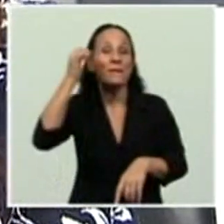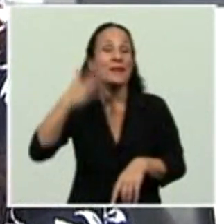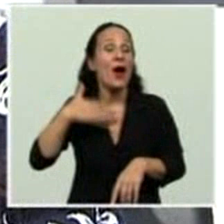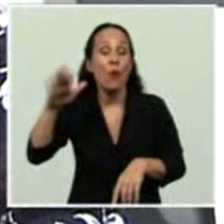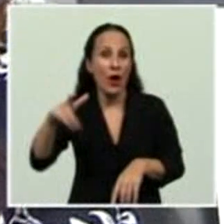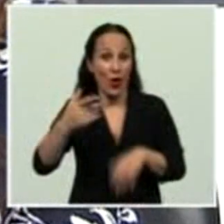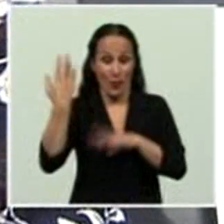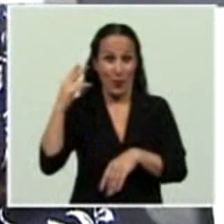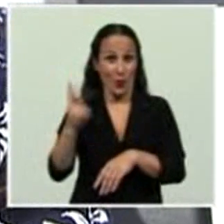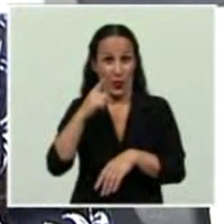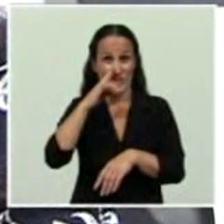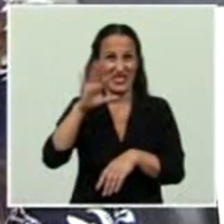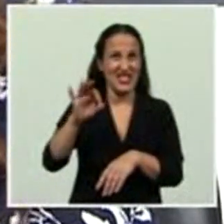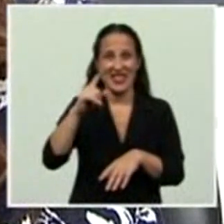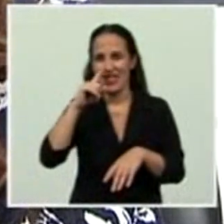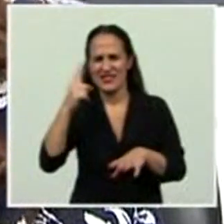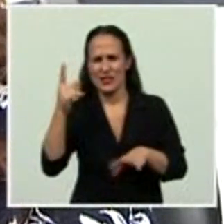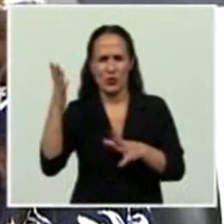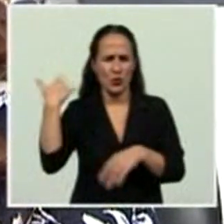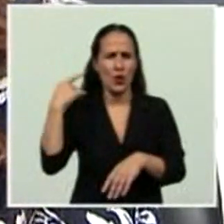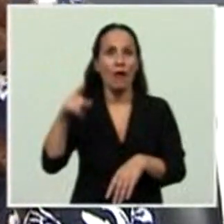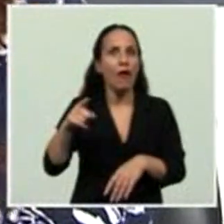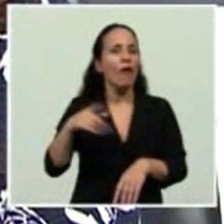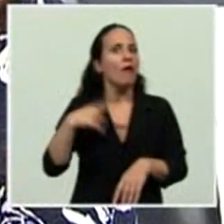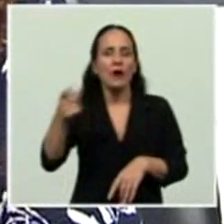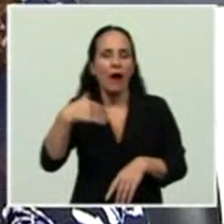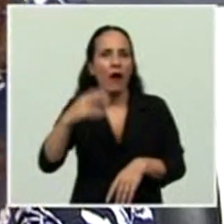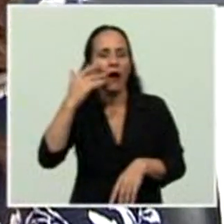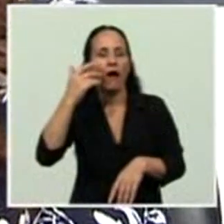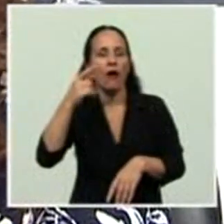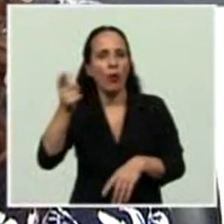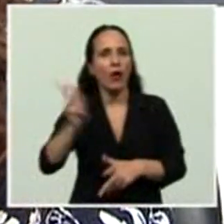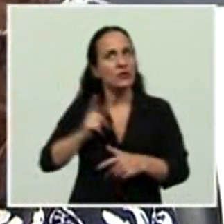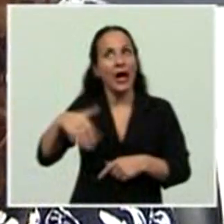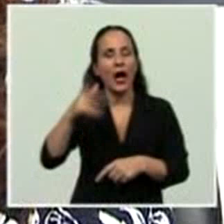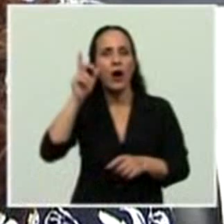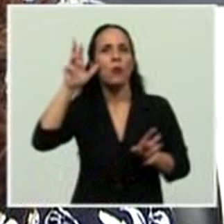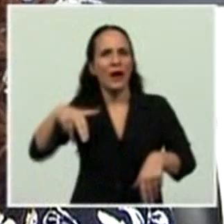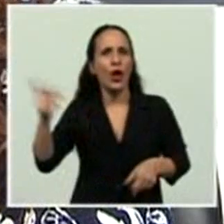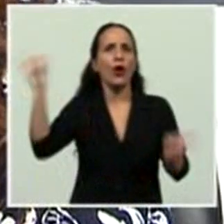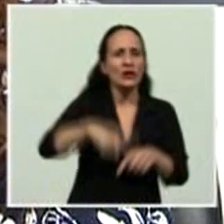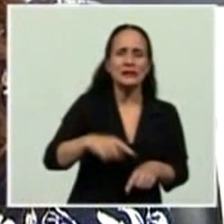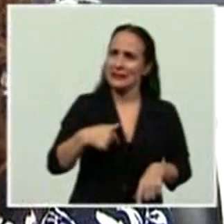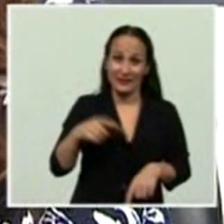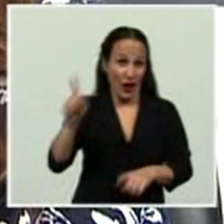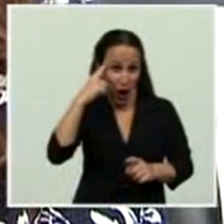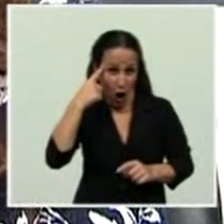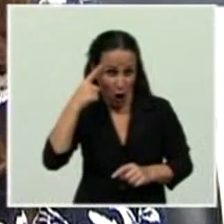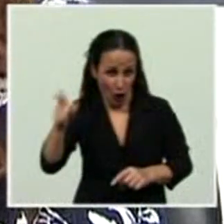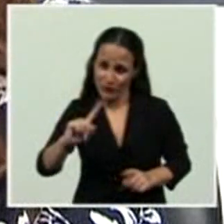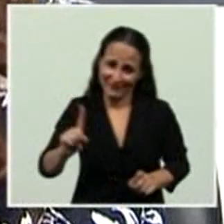murió en el 70 71 70 mi abuelo y él decía que perón vol abuel Estás loco le decía yo y no estaba loco era peronista y